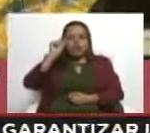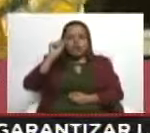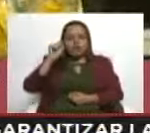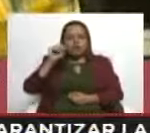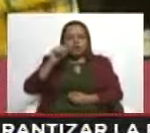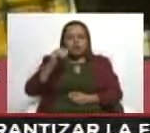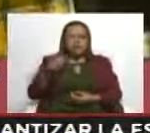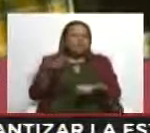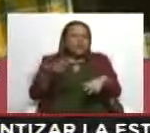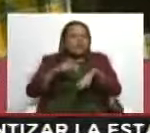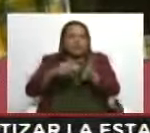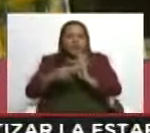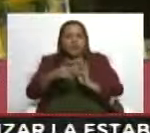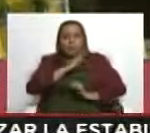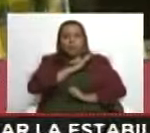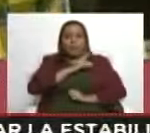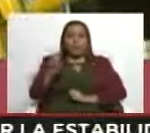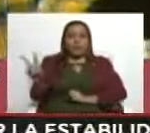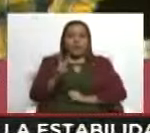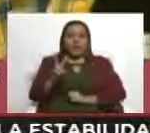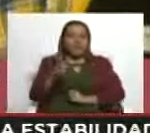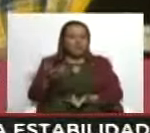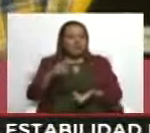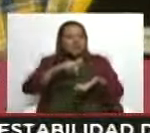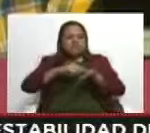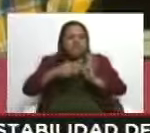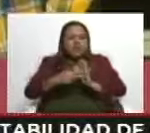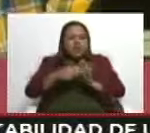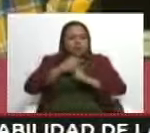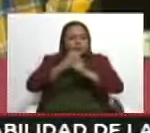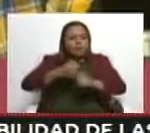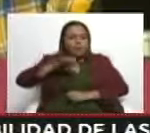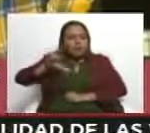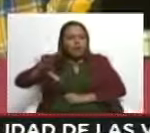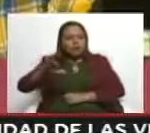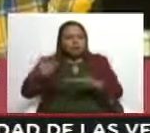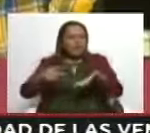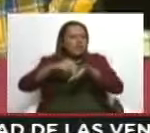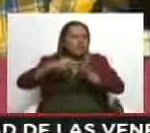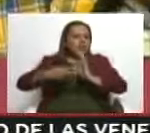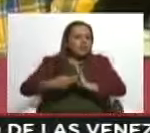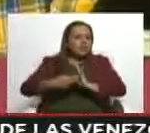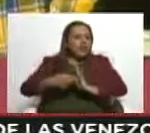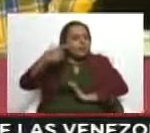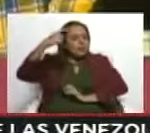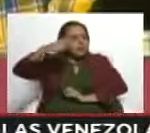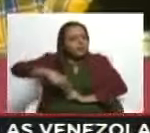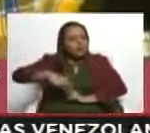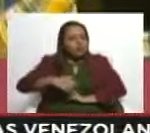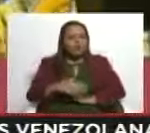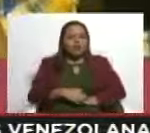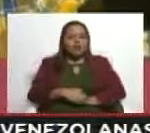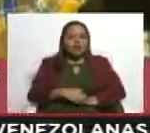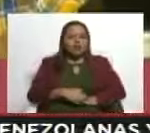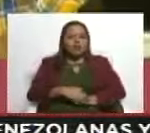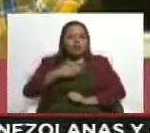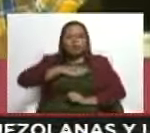llama ser venezolano, qué se llama ser patriota y qué se llama ser una persona